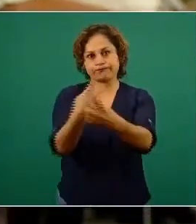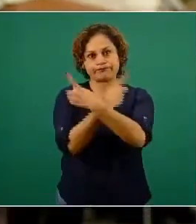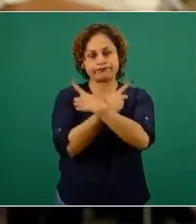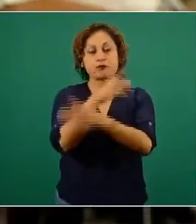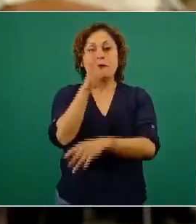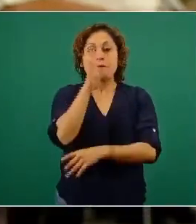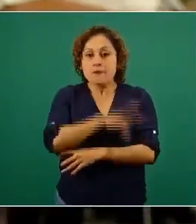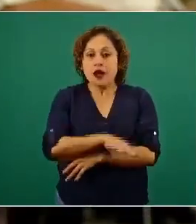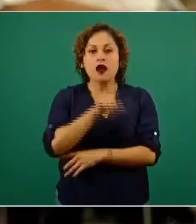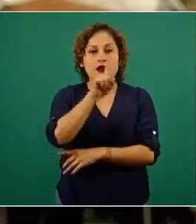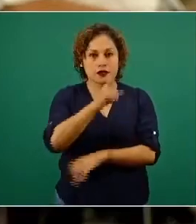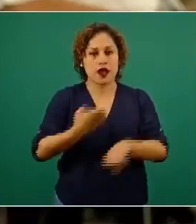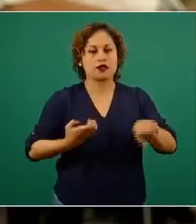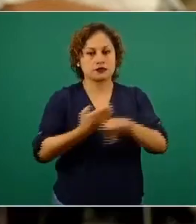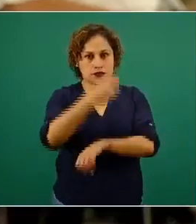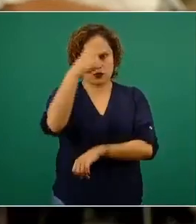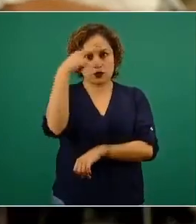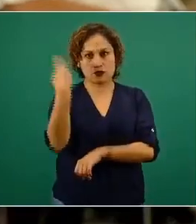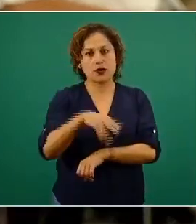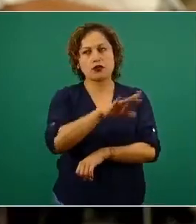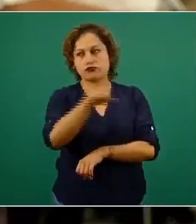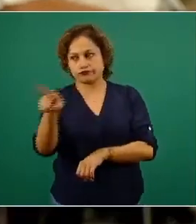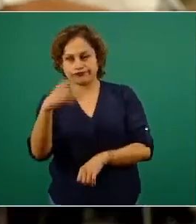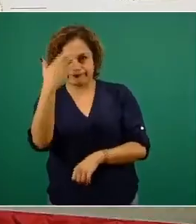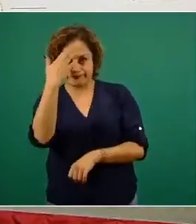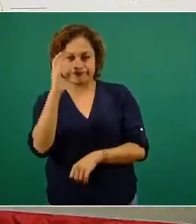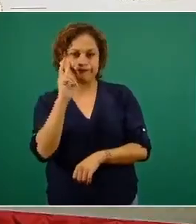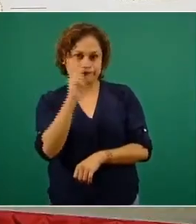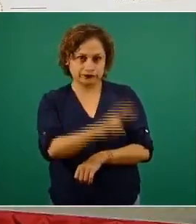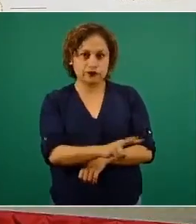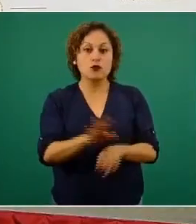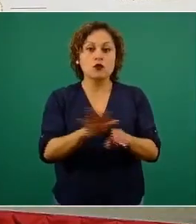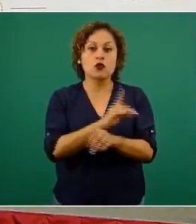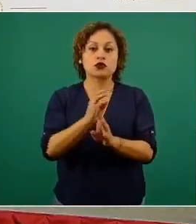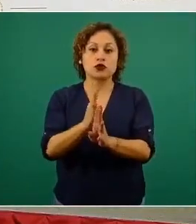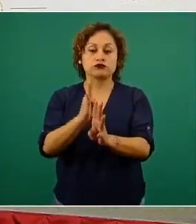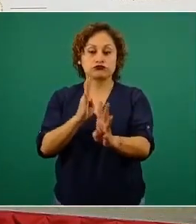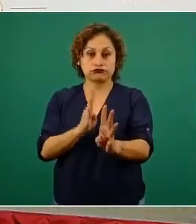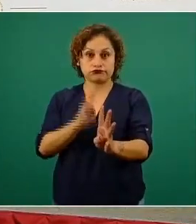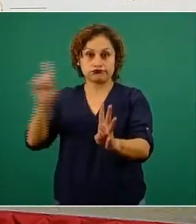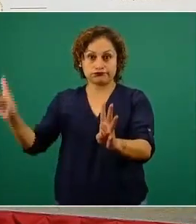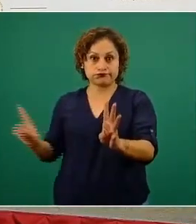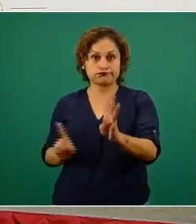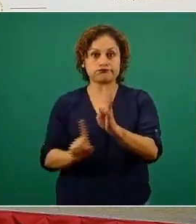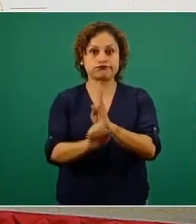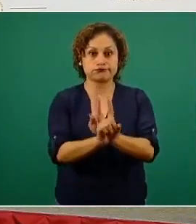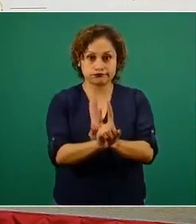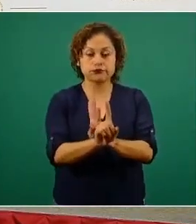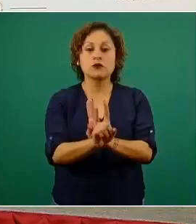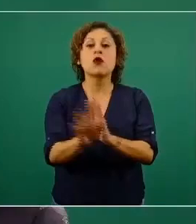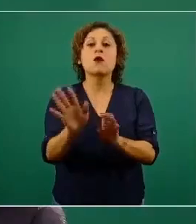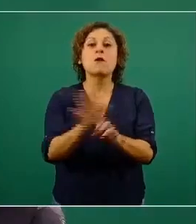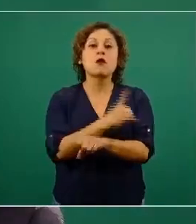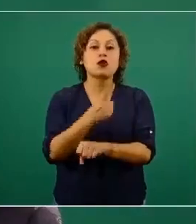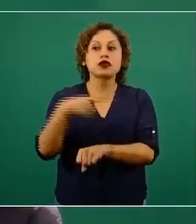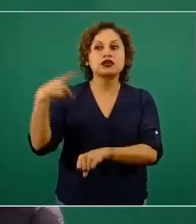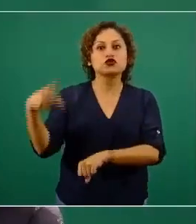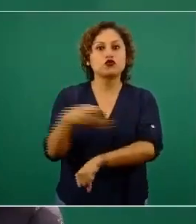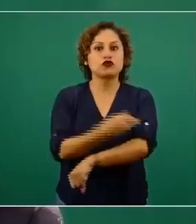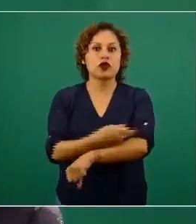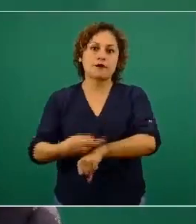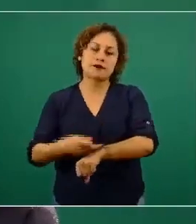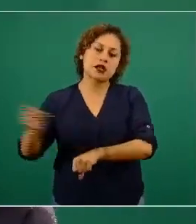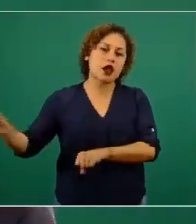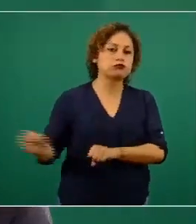México, como ya se conoció, que efectivamente se saltó la fila en el sentido de que llevó a su familia y que además no necesariamente era